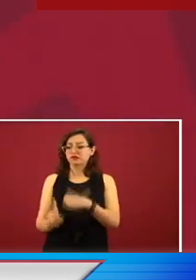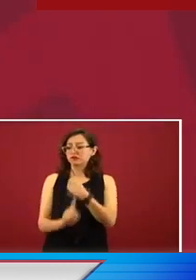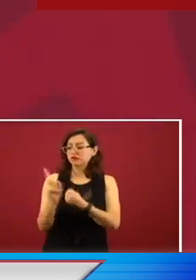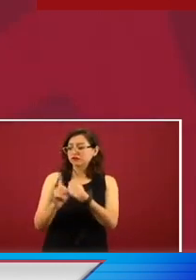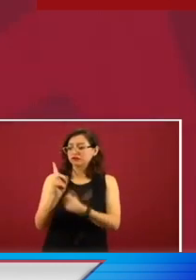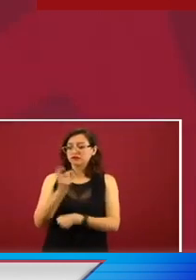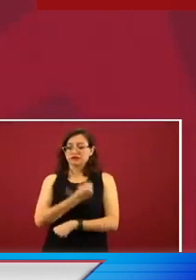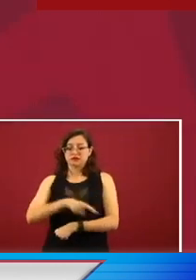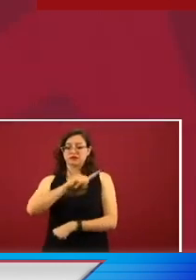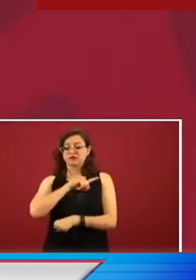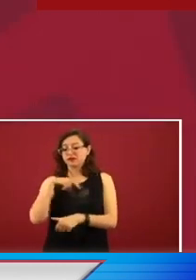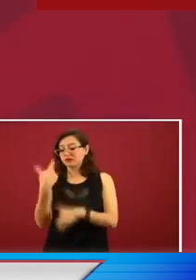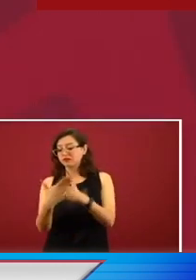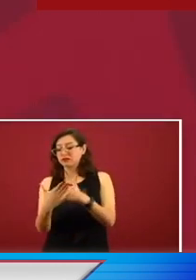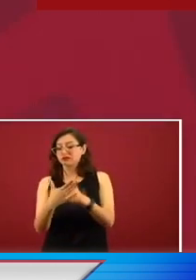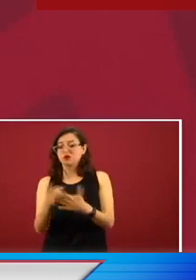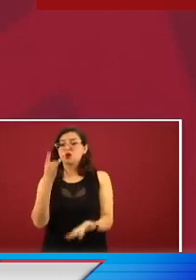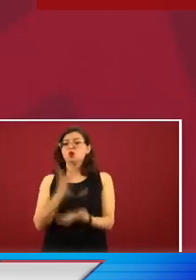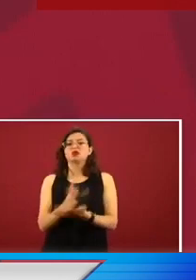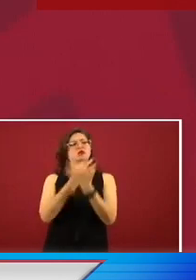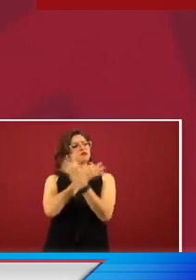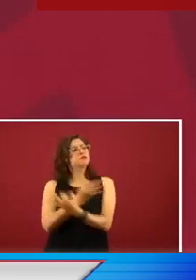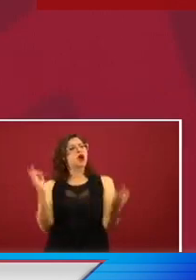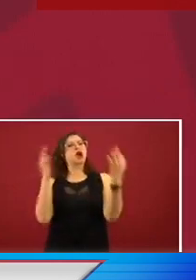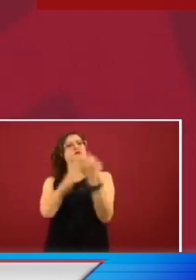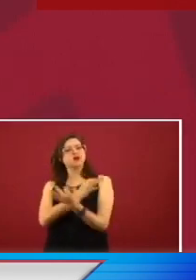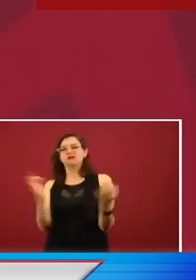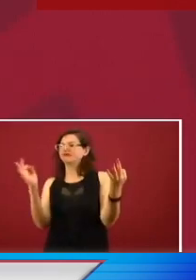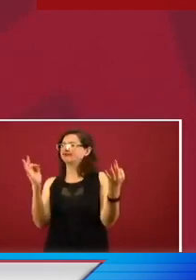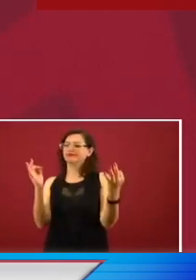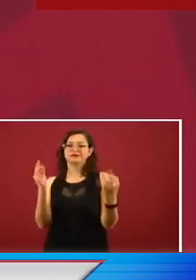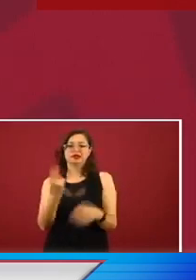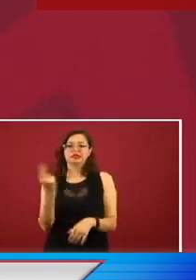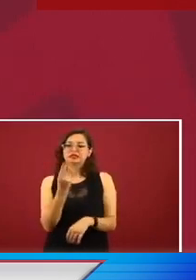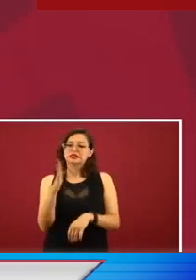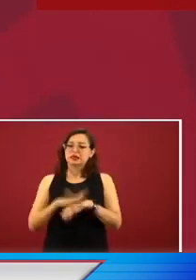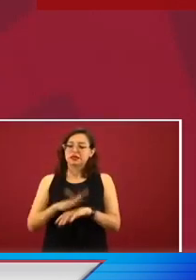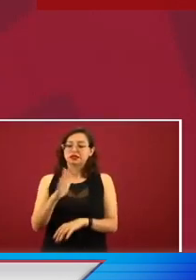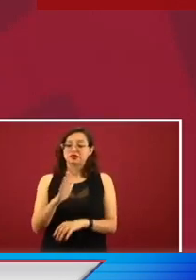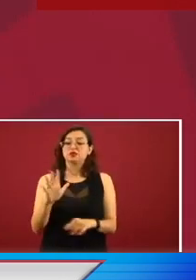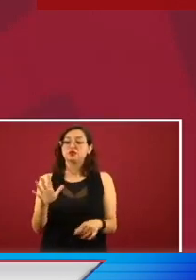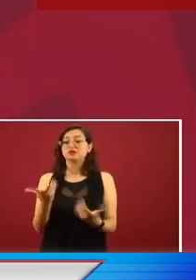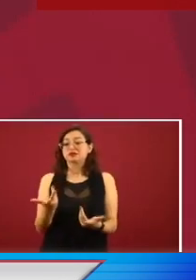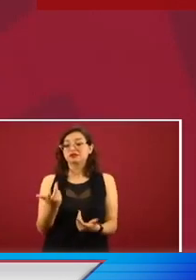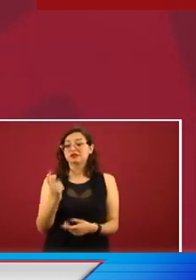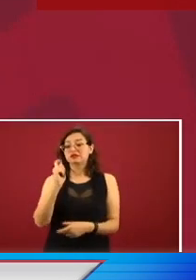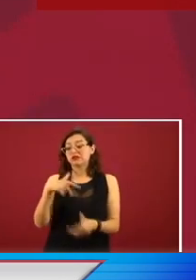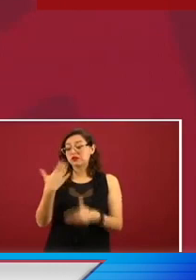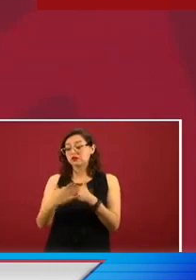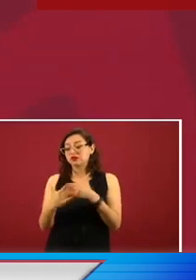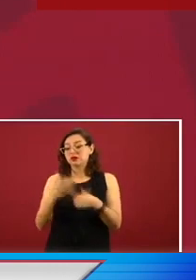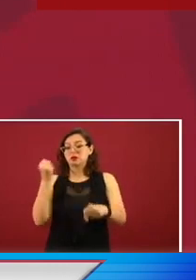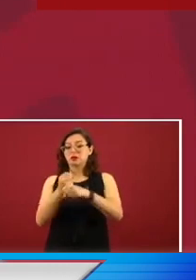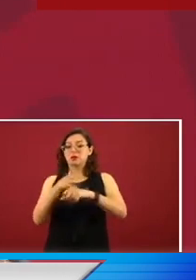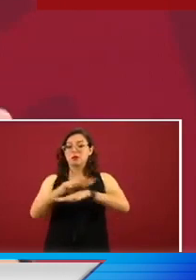a los medicamentos y a los equipos, el acceso a las vacunas cuando esté disponible y a los medicamentos mientras tanto, y finalmente las medidas